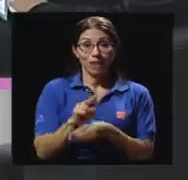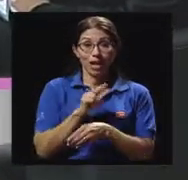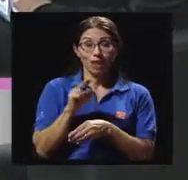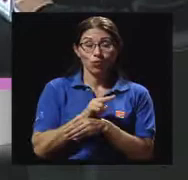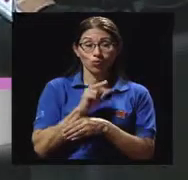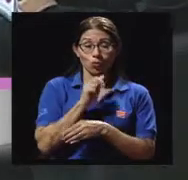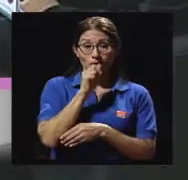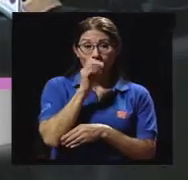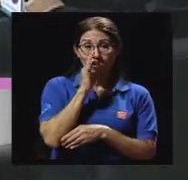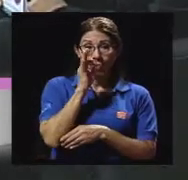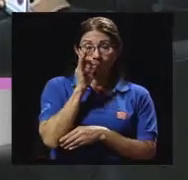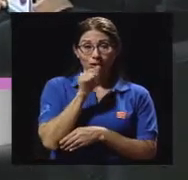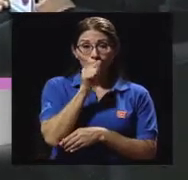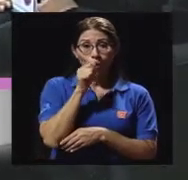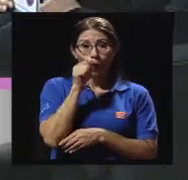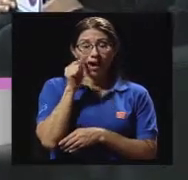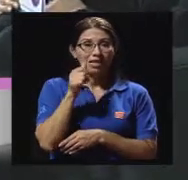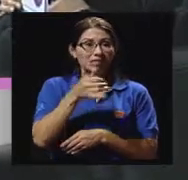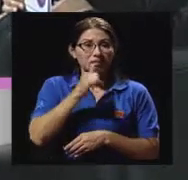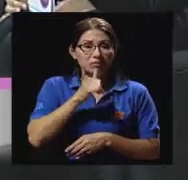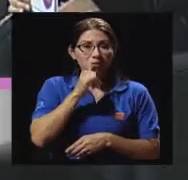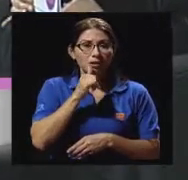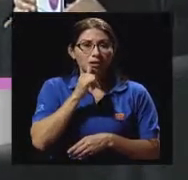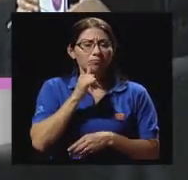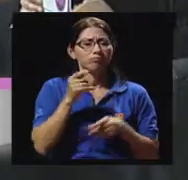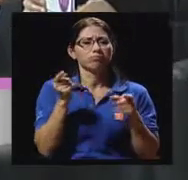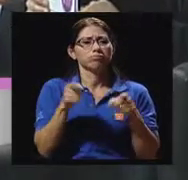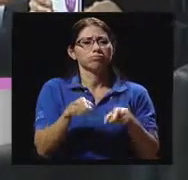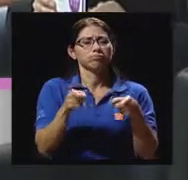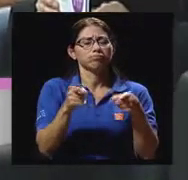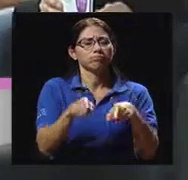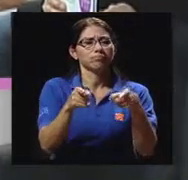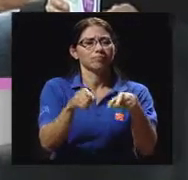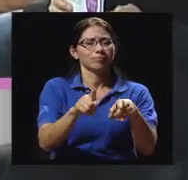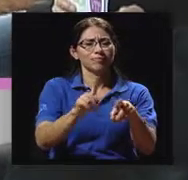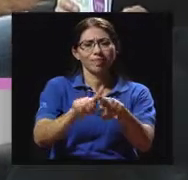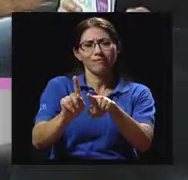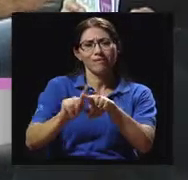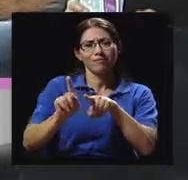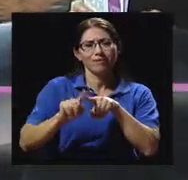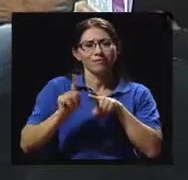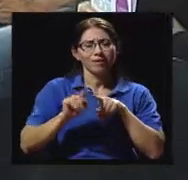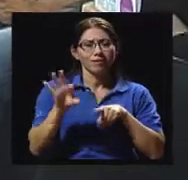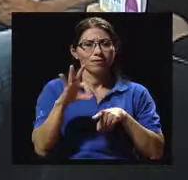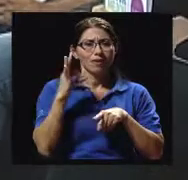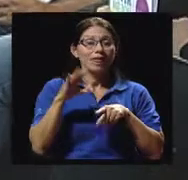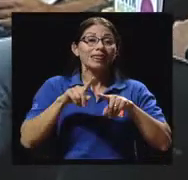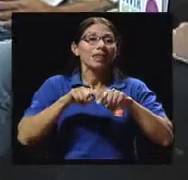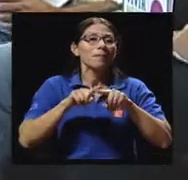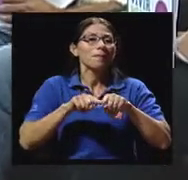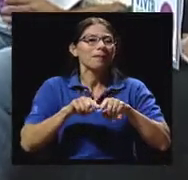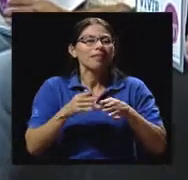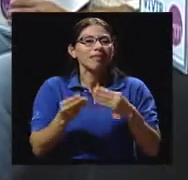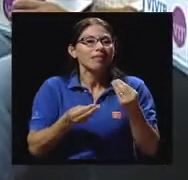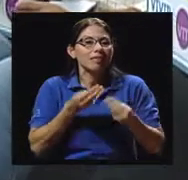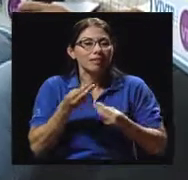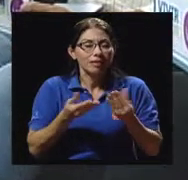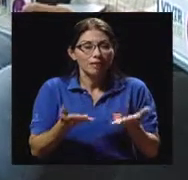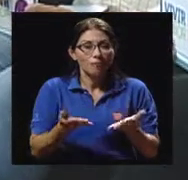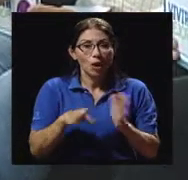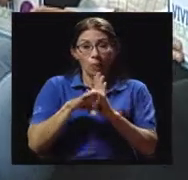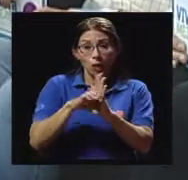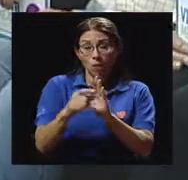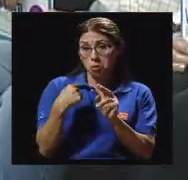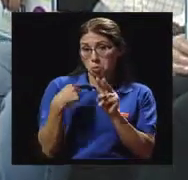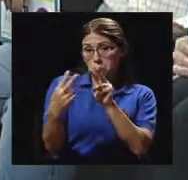del consumo de drogas son muy variadas. Y va a depender mucho de la forma en que se consuma. O sea, uno conoce